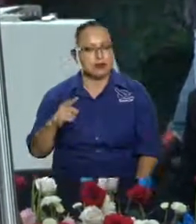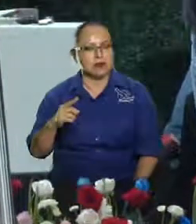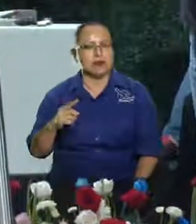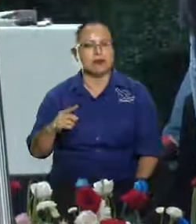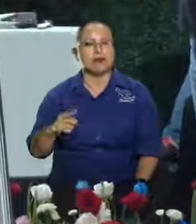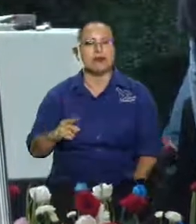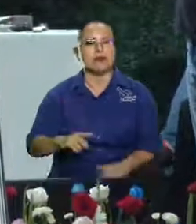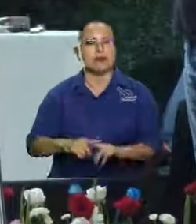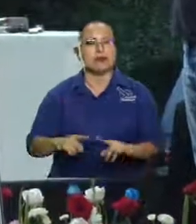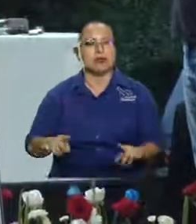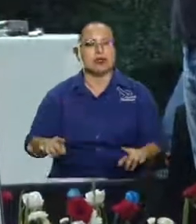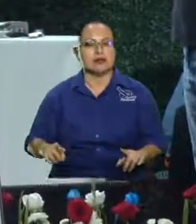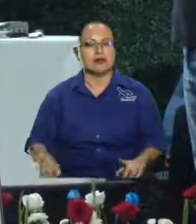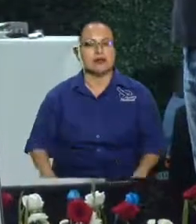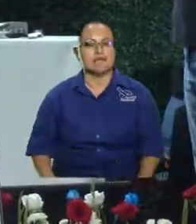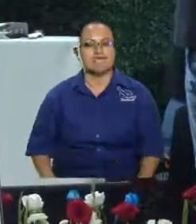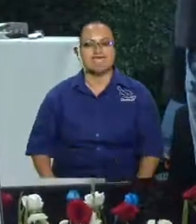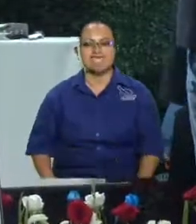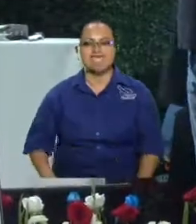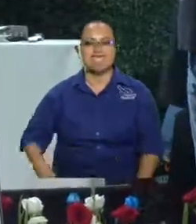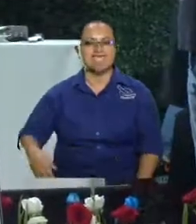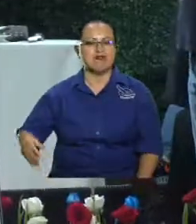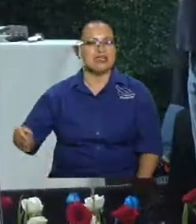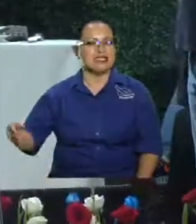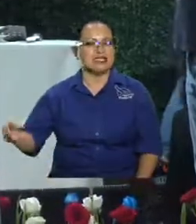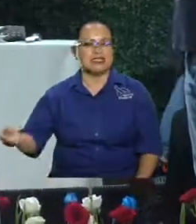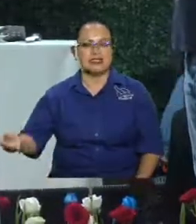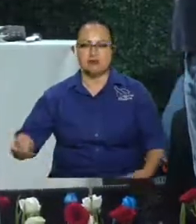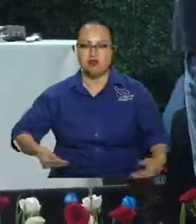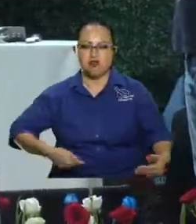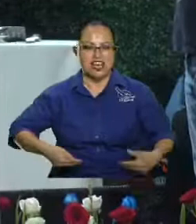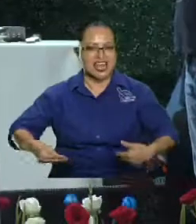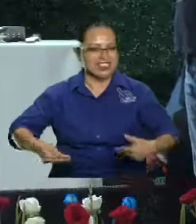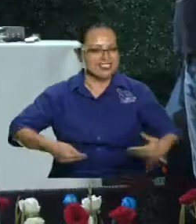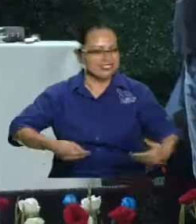vulgar. Pero es popular, ¿va? Frieguen a los ricos.